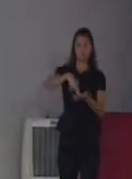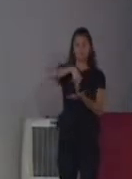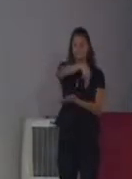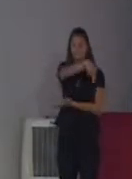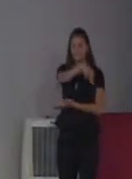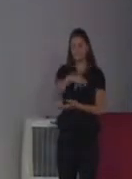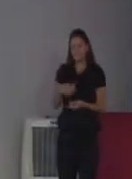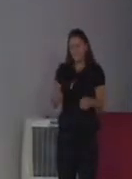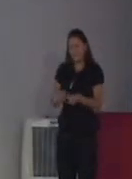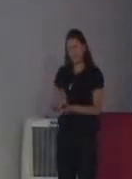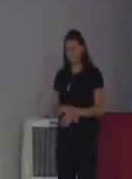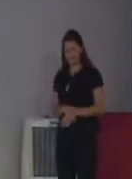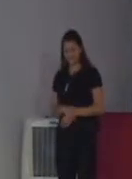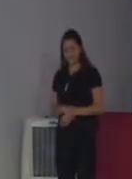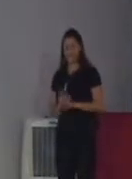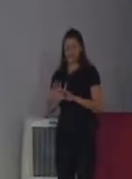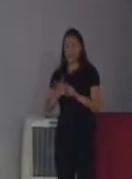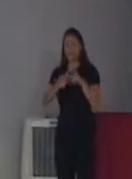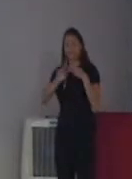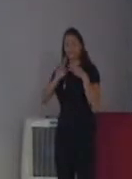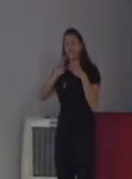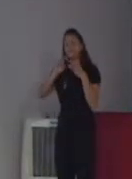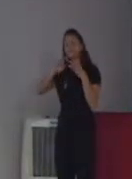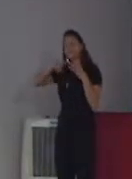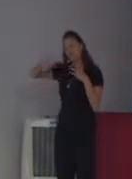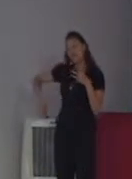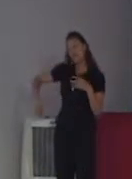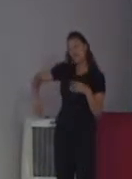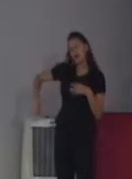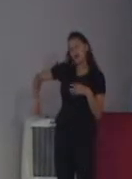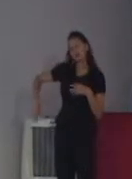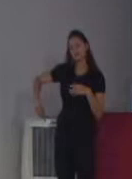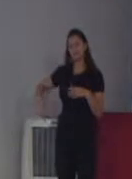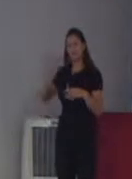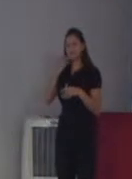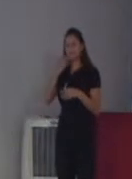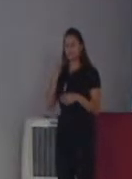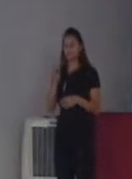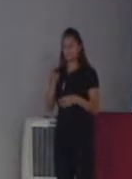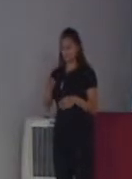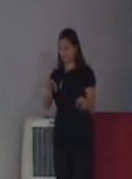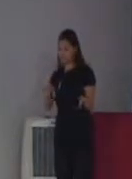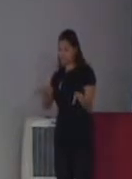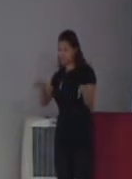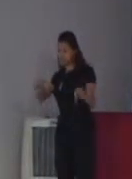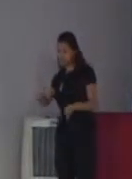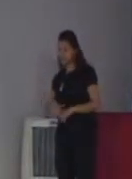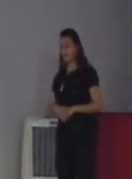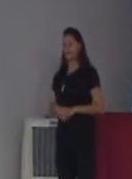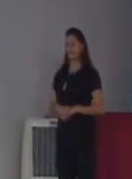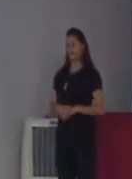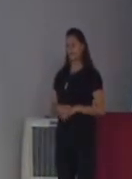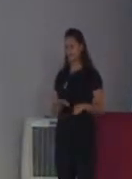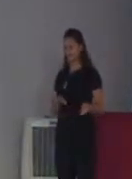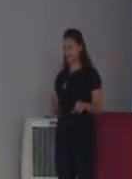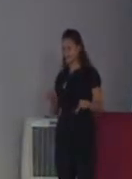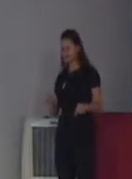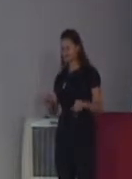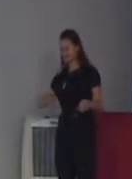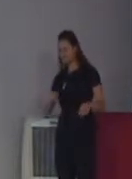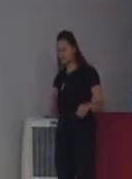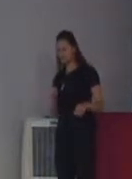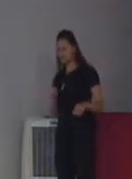así, ¿sí? La escuela, pues si el tipo, digamos, no se comporta bien, no tiene una buena conducta,